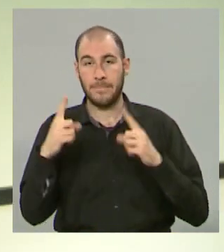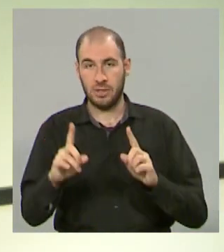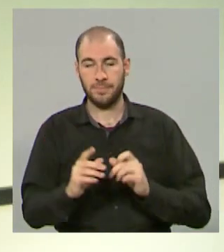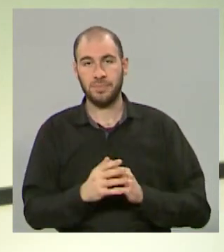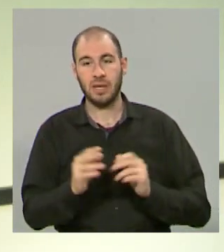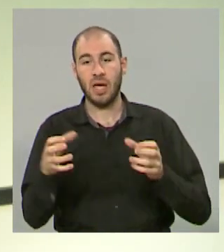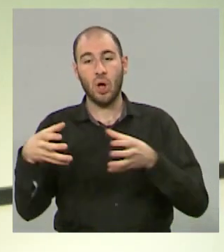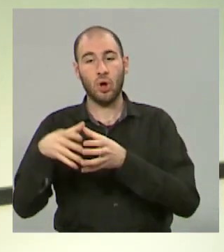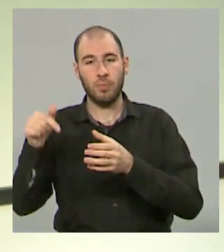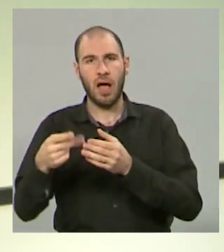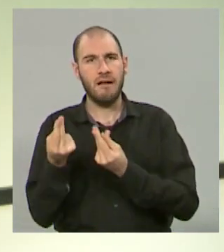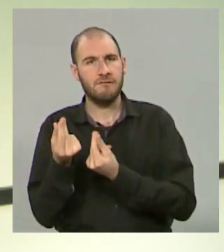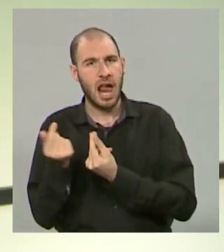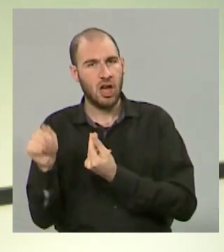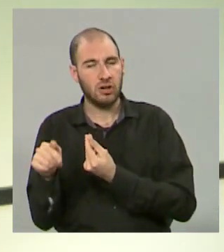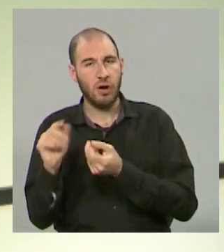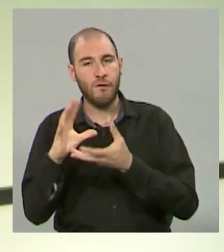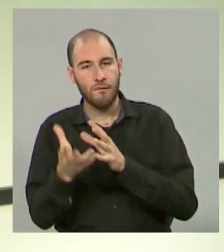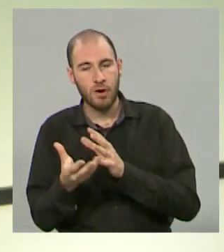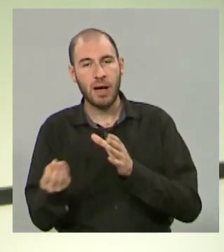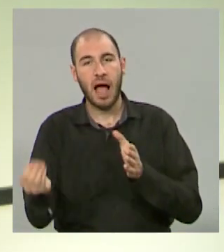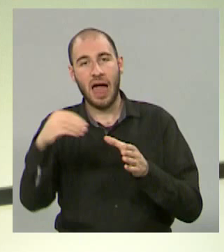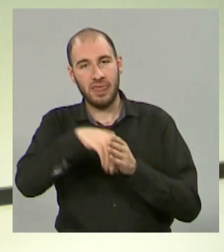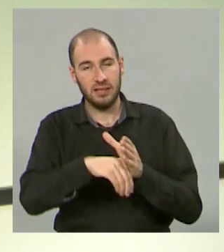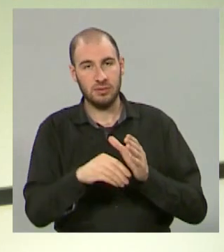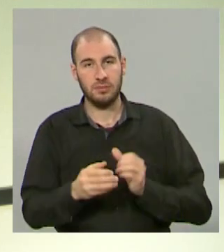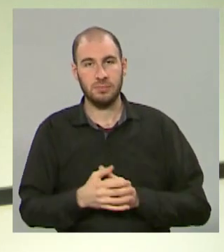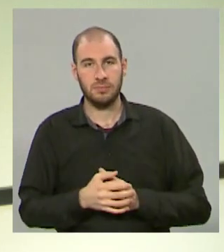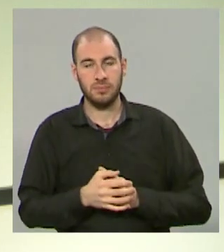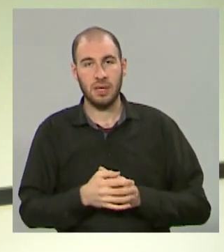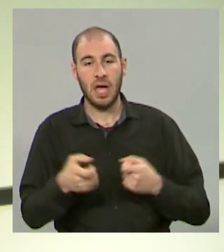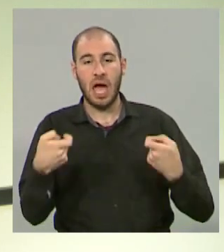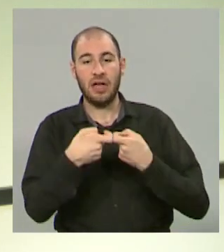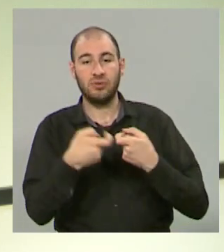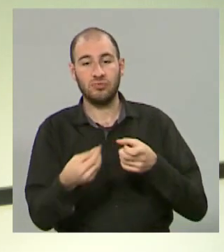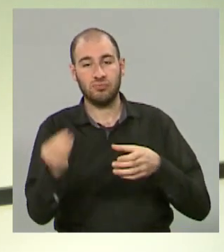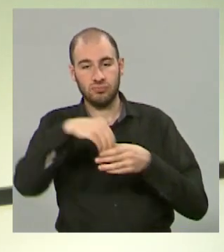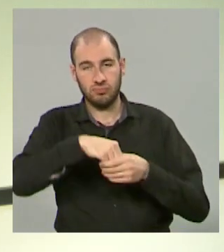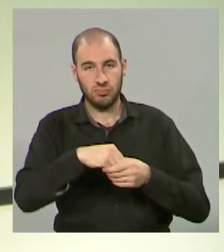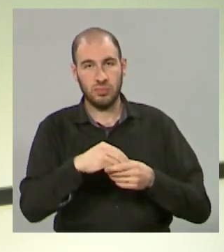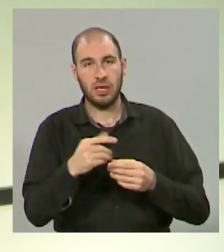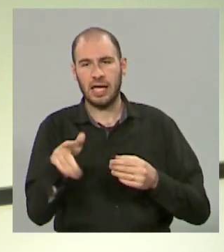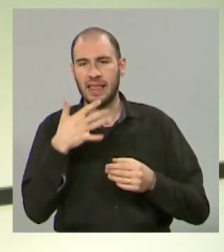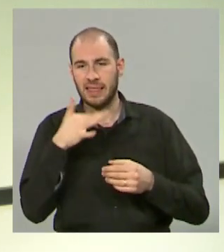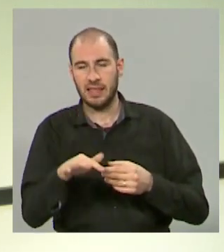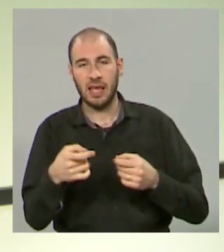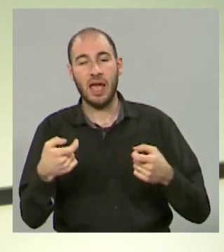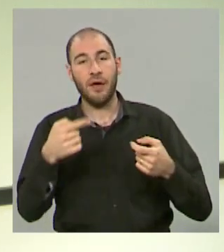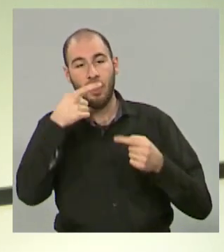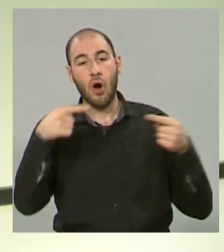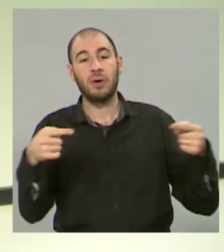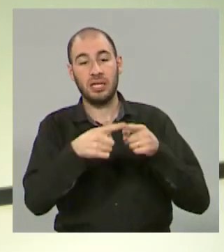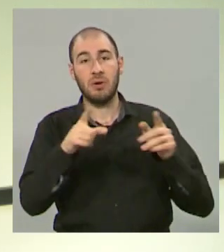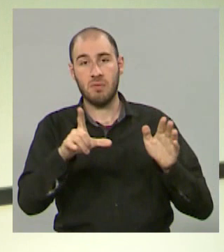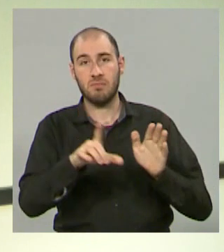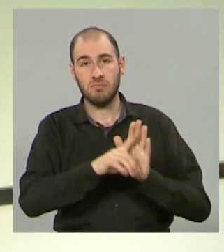la Cámara hace una valoración de la forma en que se incorporaban a, a esta asociación, que la interpreta que sus fines eran